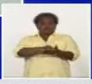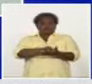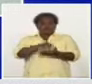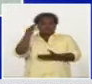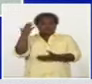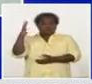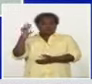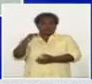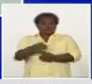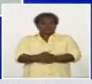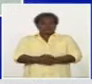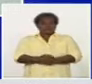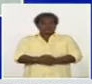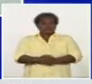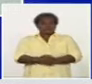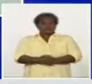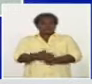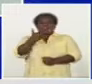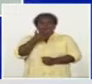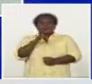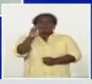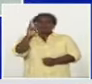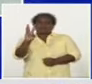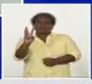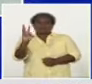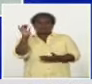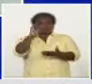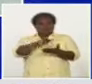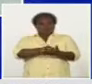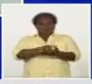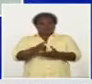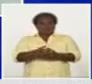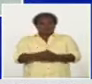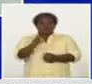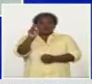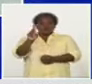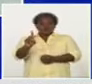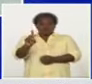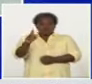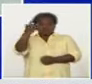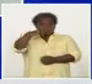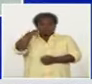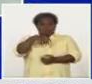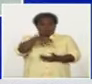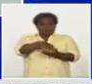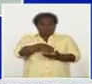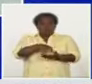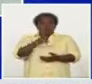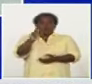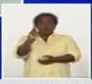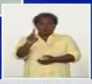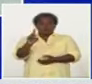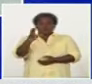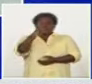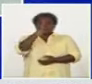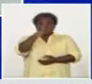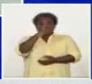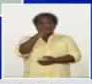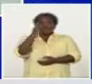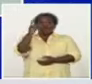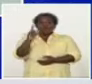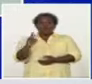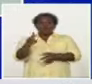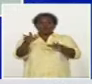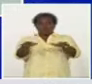importados, con 3 viajeros importados. Uno de Ciego de Ávila, uno de Ciro Redondo y uno de Morón. Y en